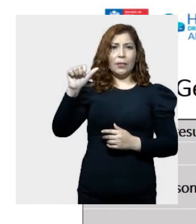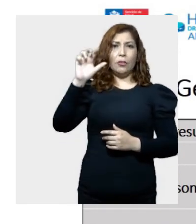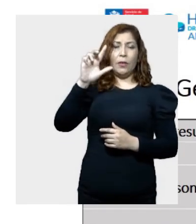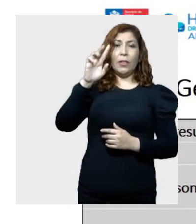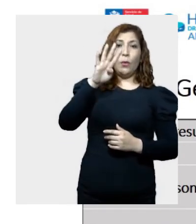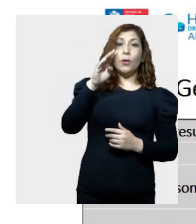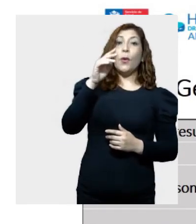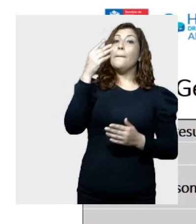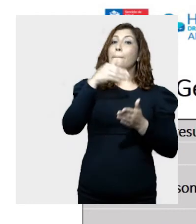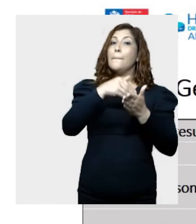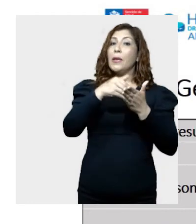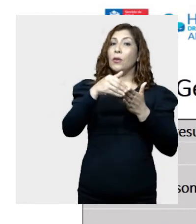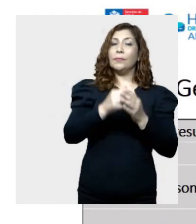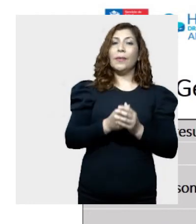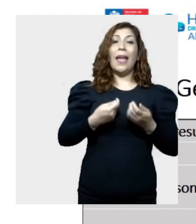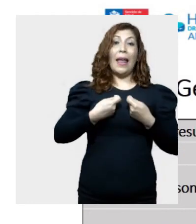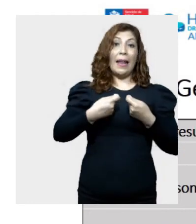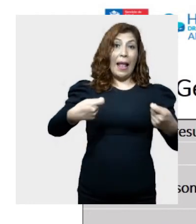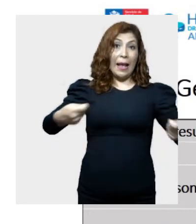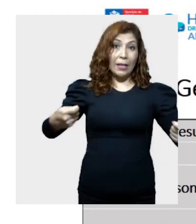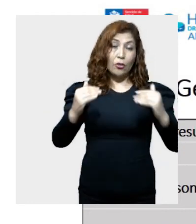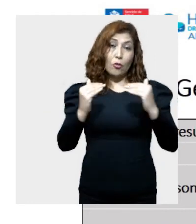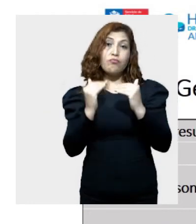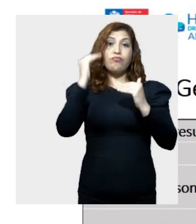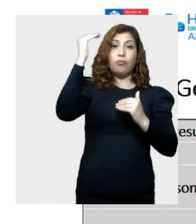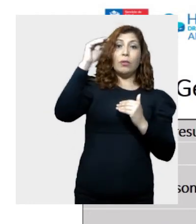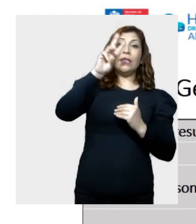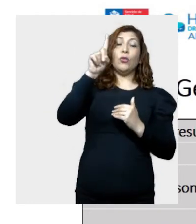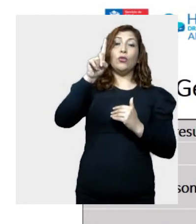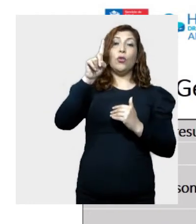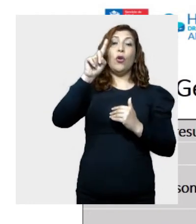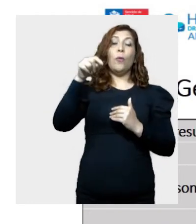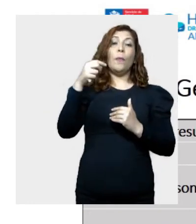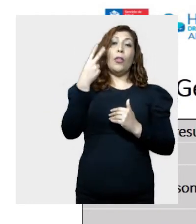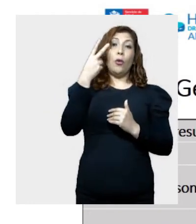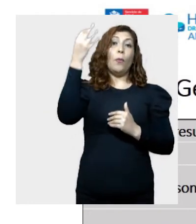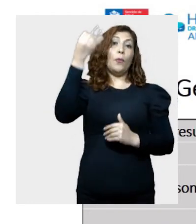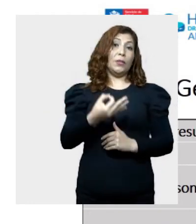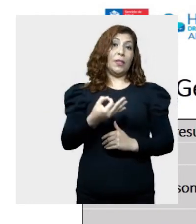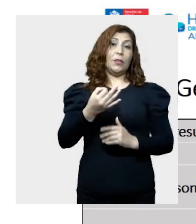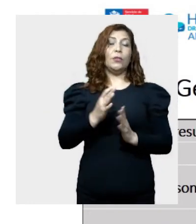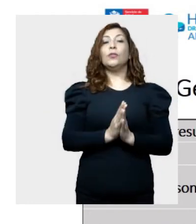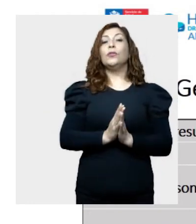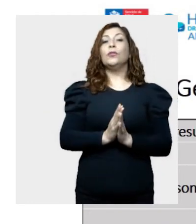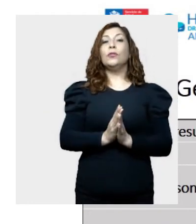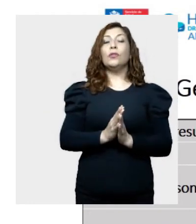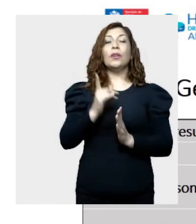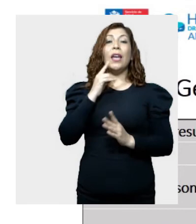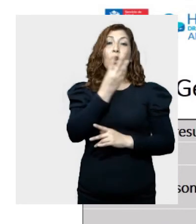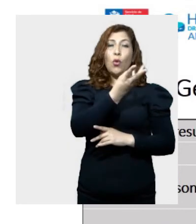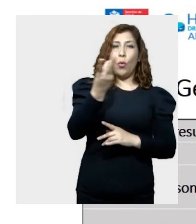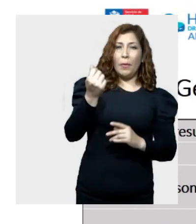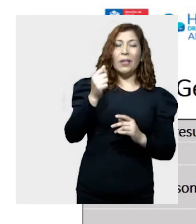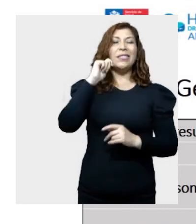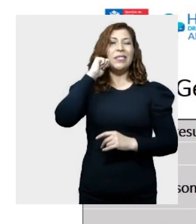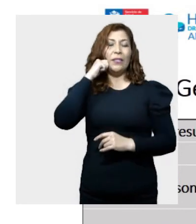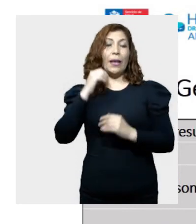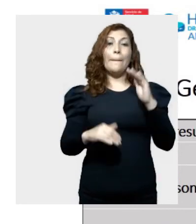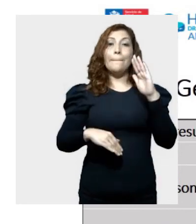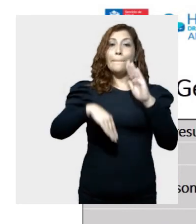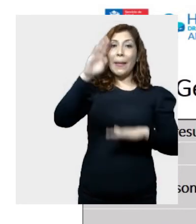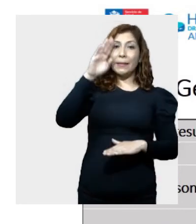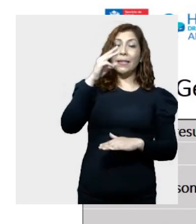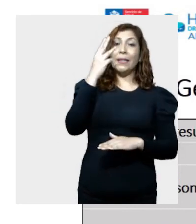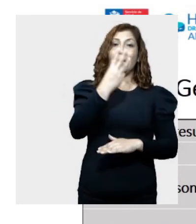106.694 millones. El gasto creció en un 31,02%, indicador que llevado a números significa más